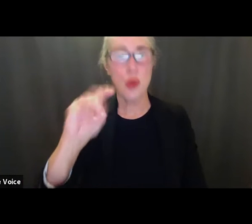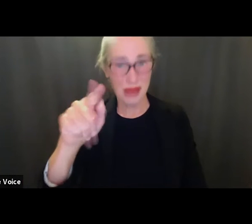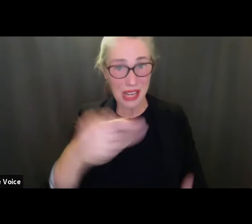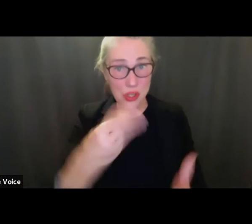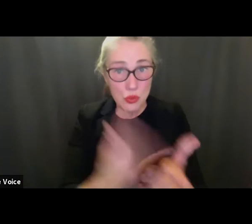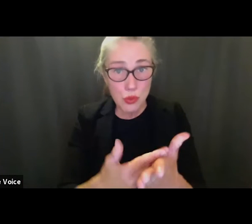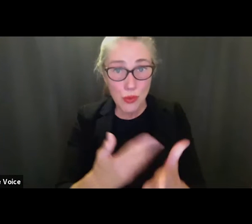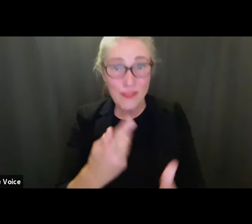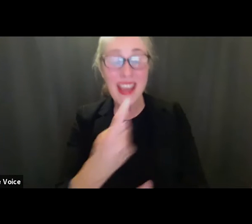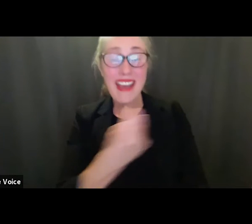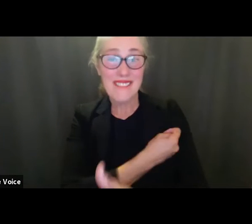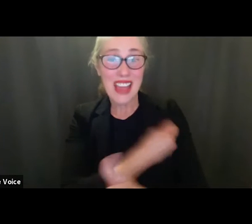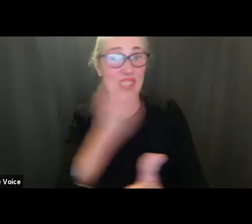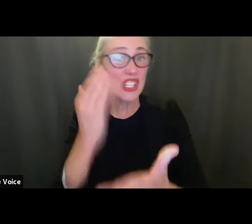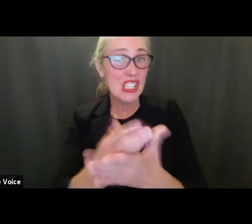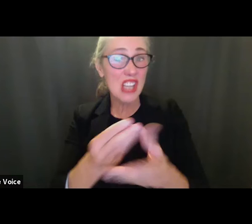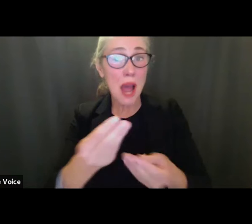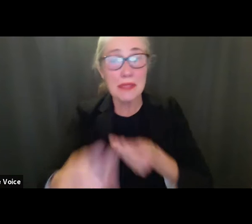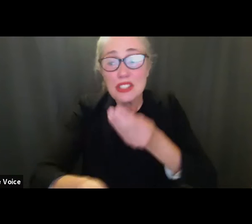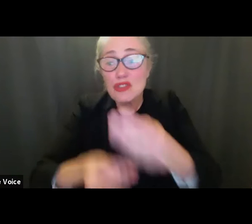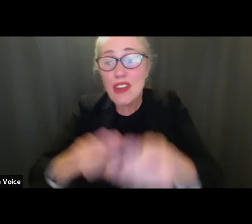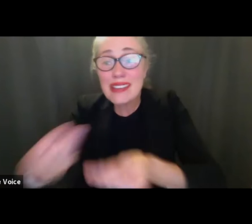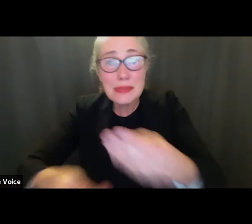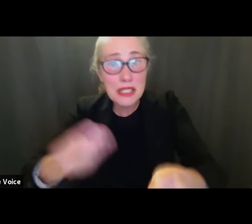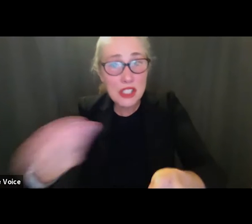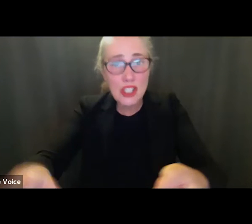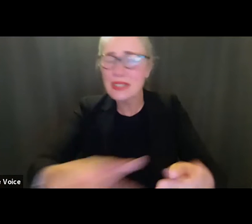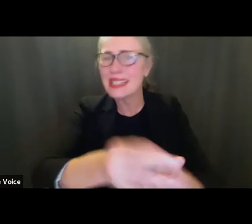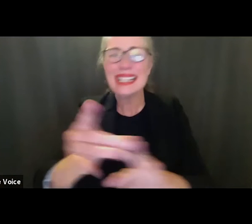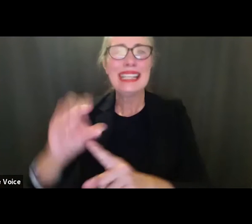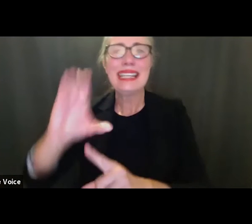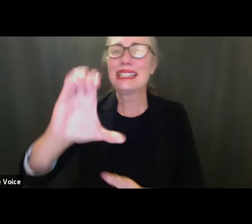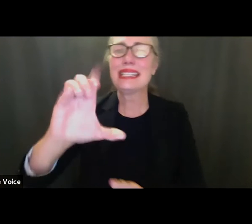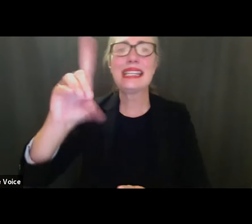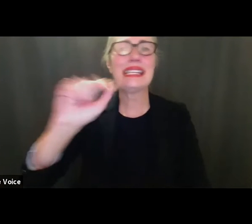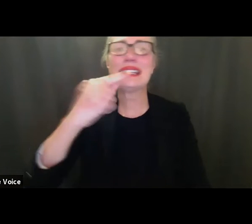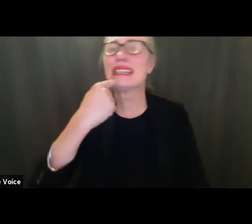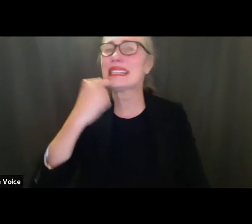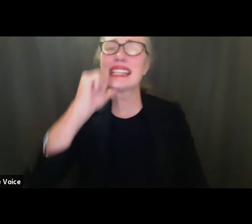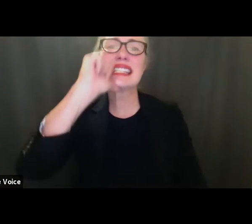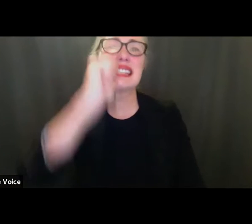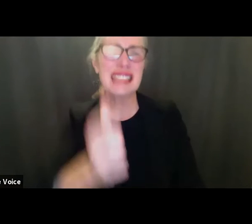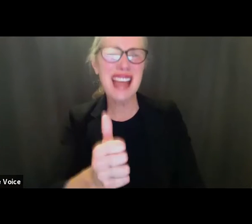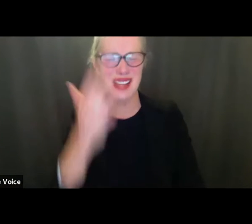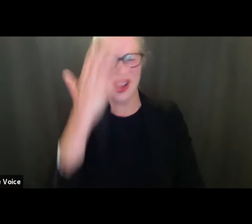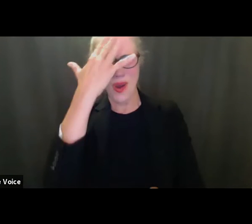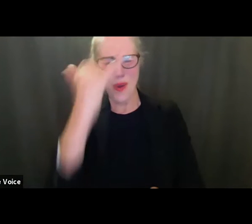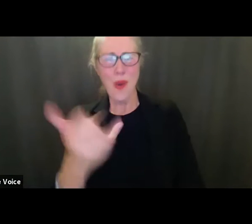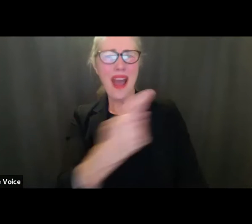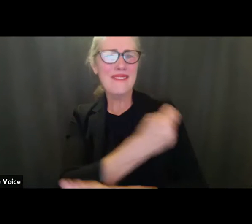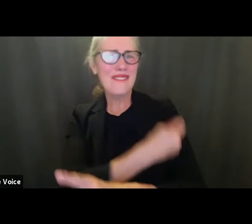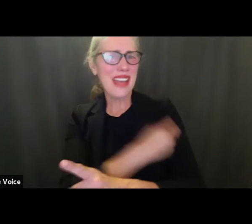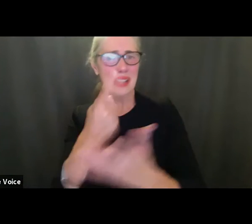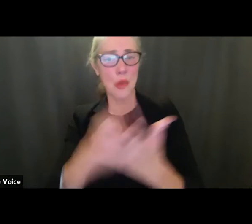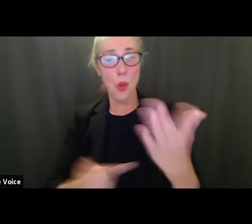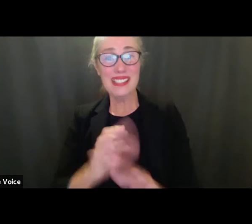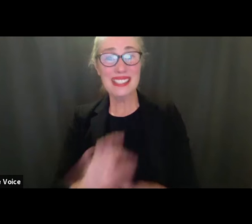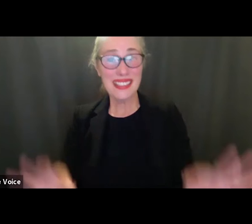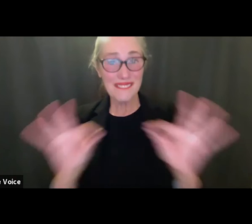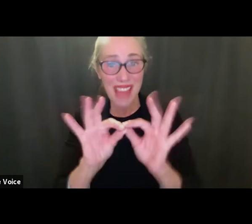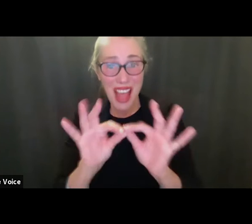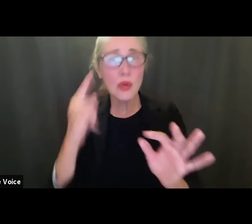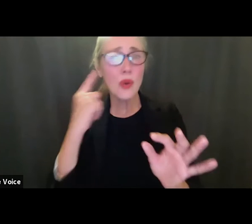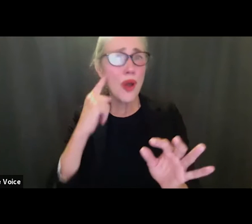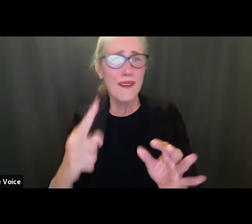la vacuna previene algún contagio? El CDC dice que no. Entonces, ¿cuál es el valor de vacunar a